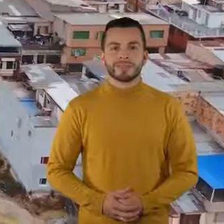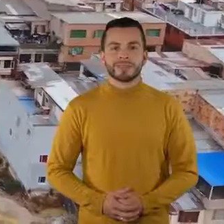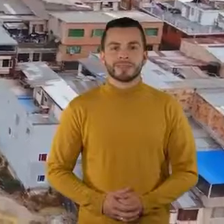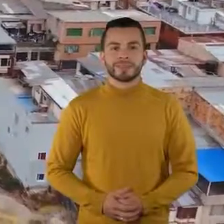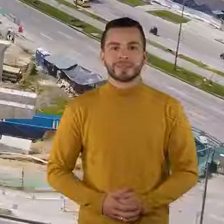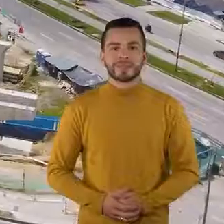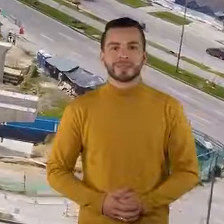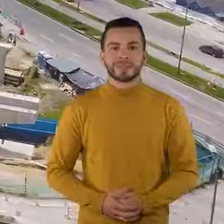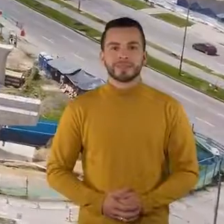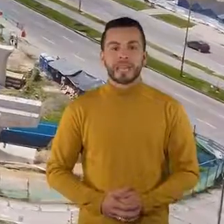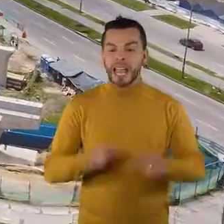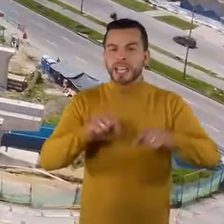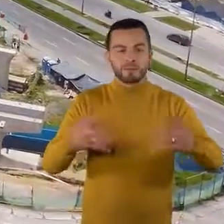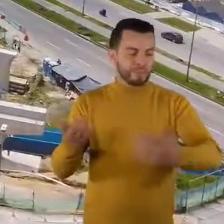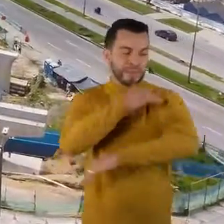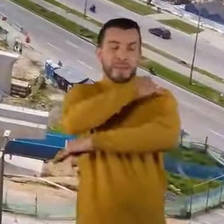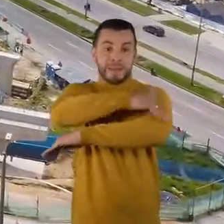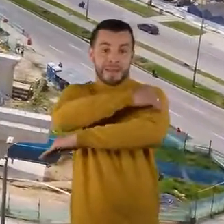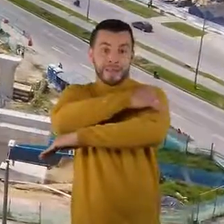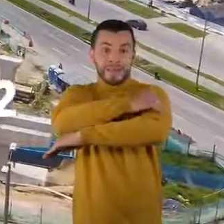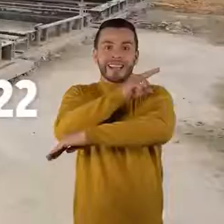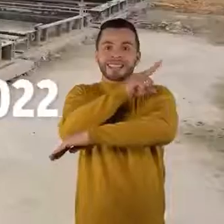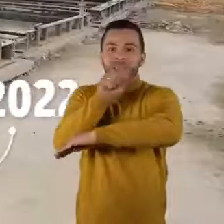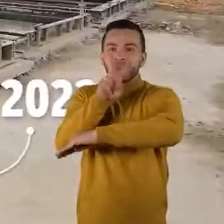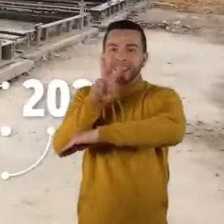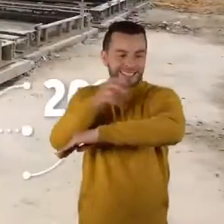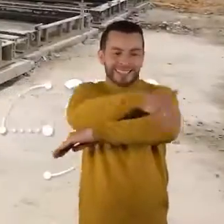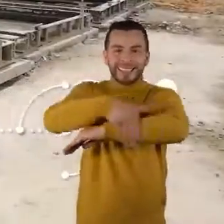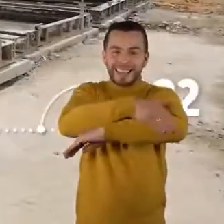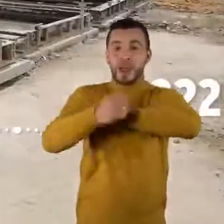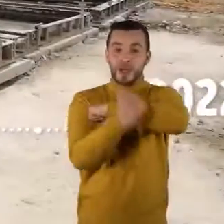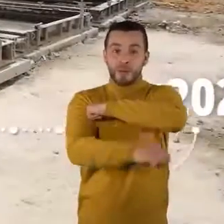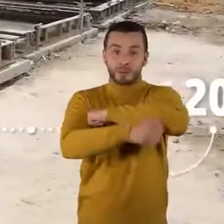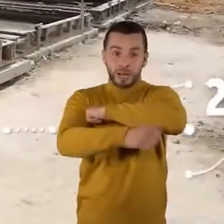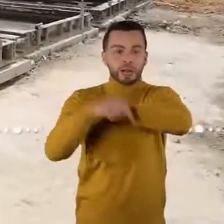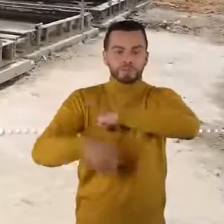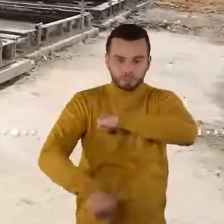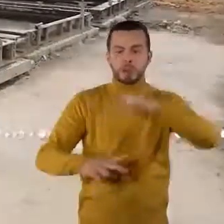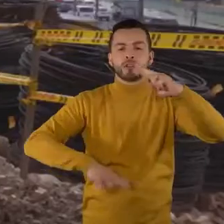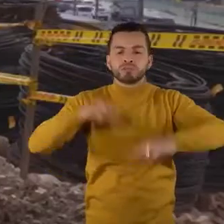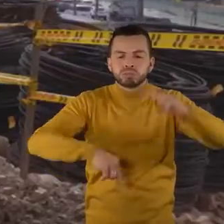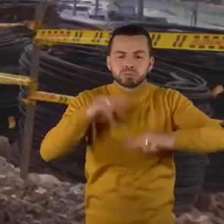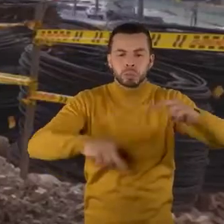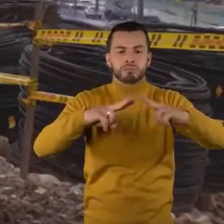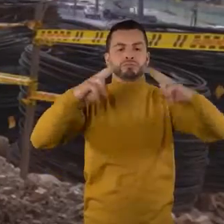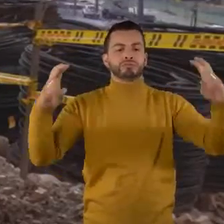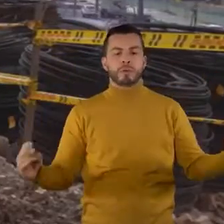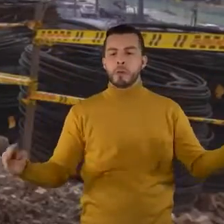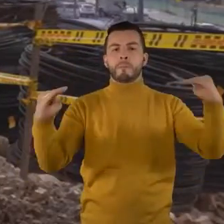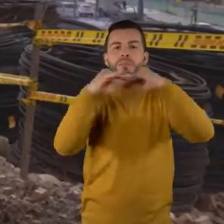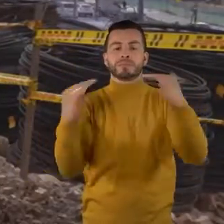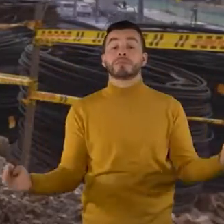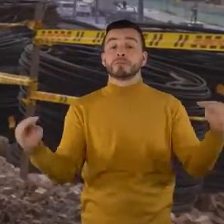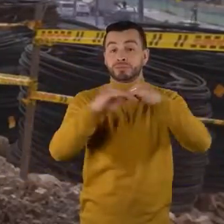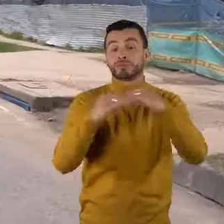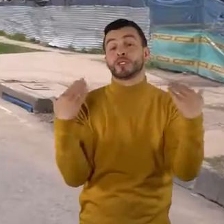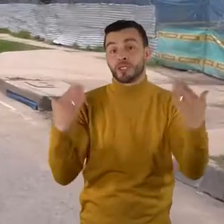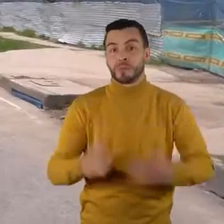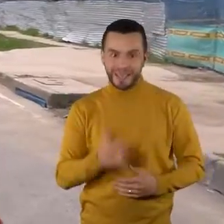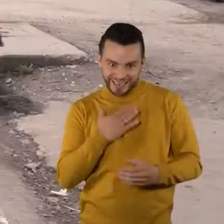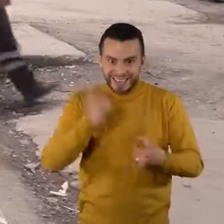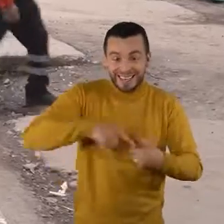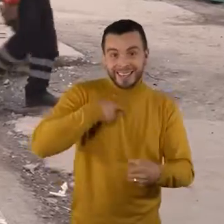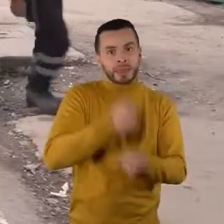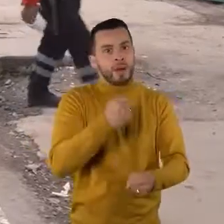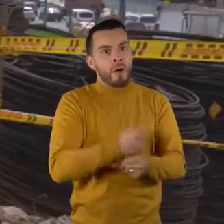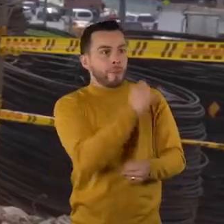población flotante que transita por este lugar la obra que va paralela a la vía férrea es la prolongación de la avenida novena